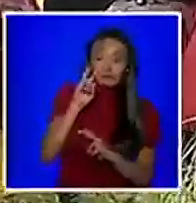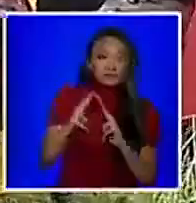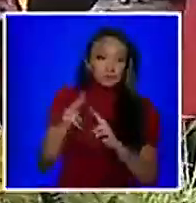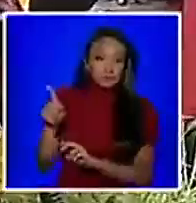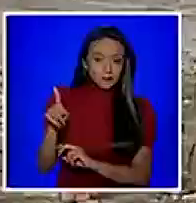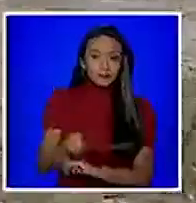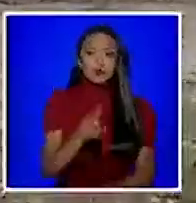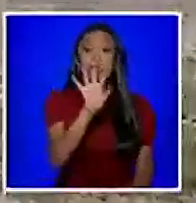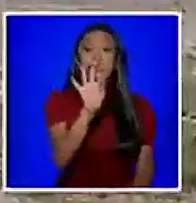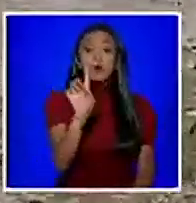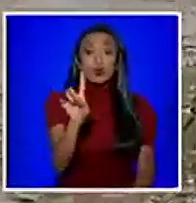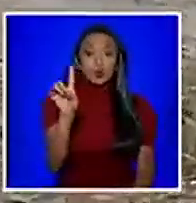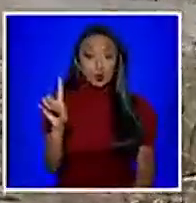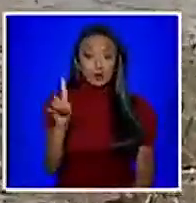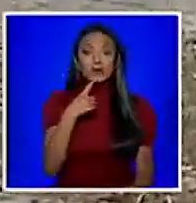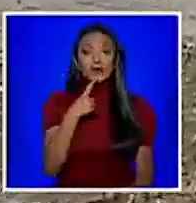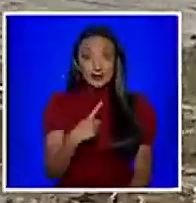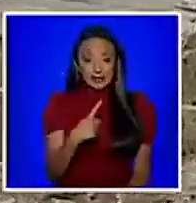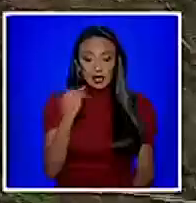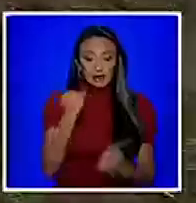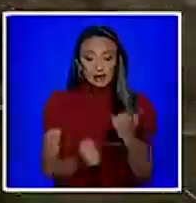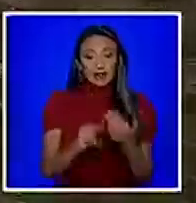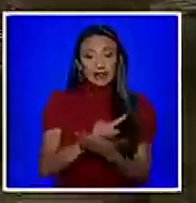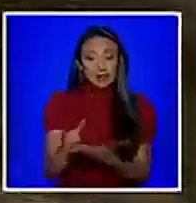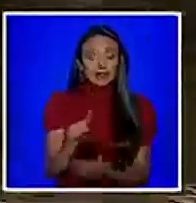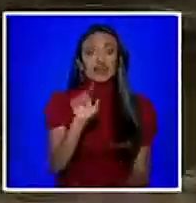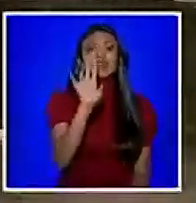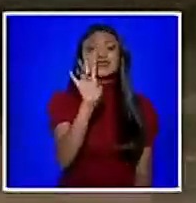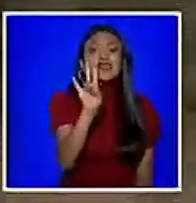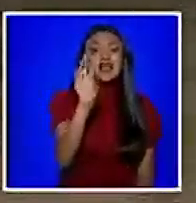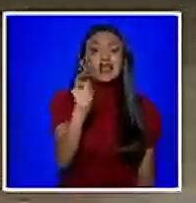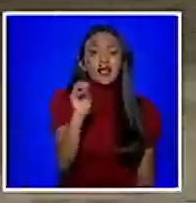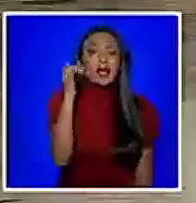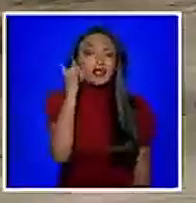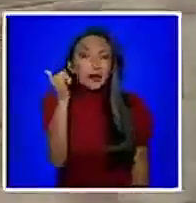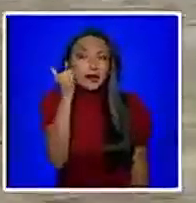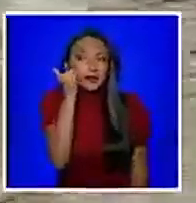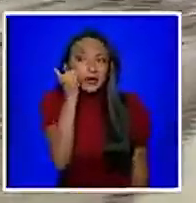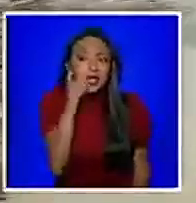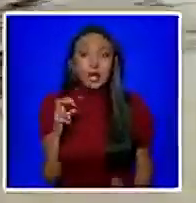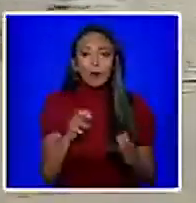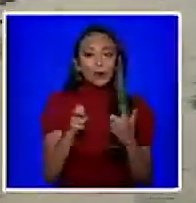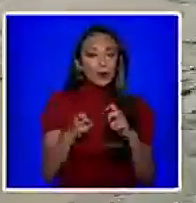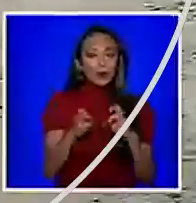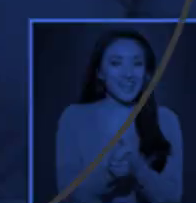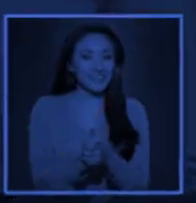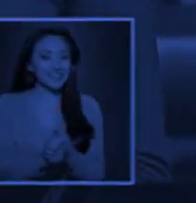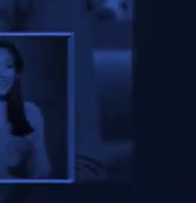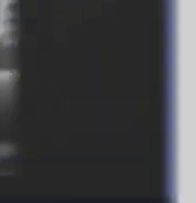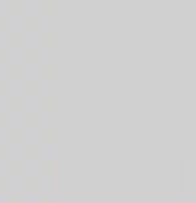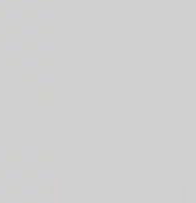EQ911, durante el fin de semana se reportaron más de 70 llamadas relacionadas a problemas por las fuertes precipitaciones.